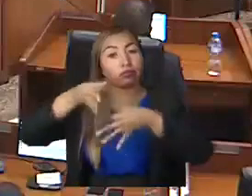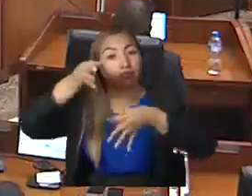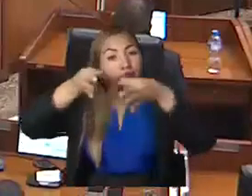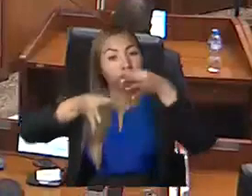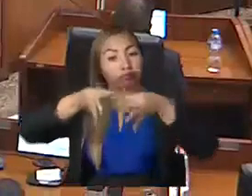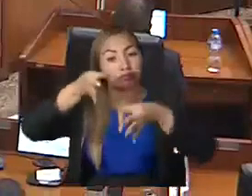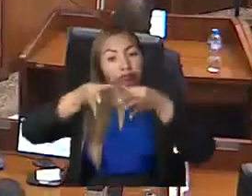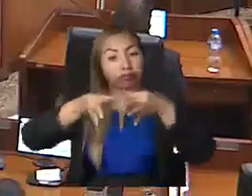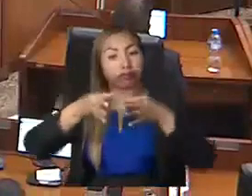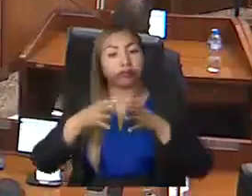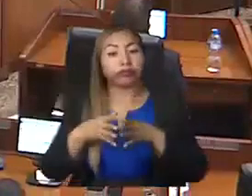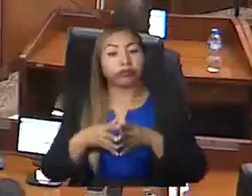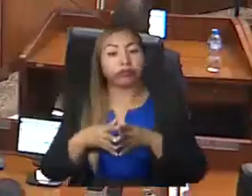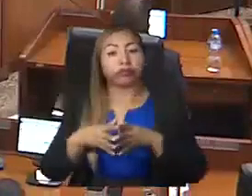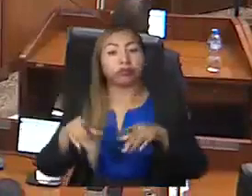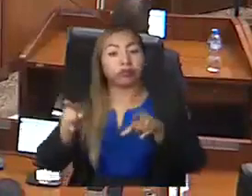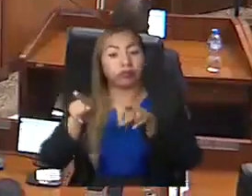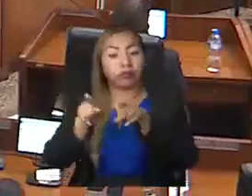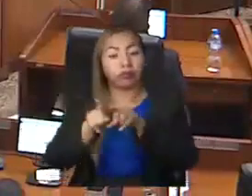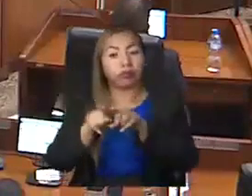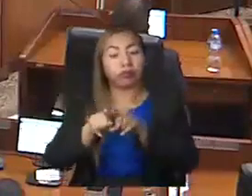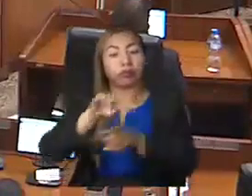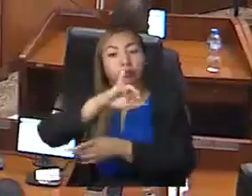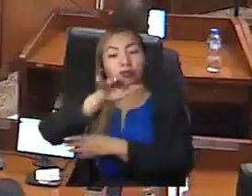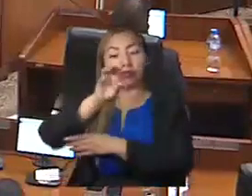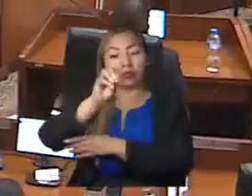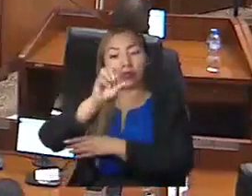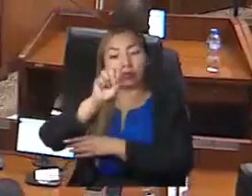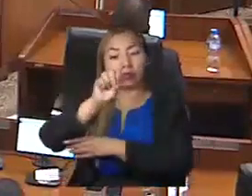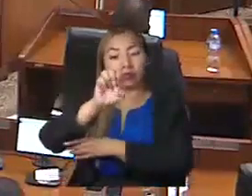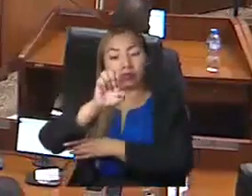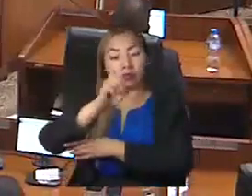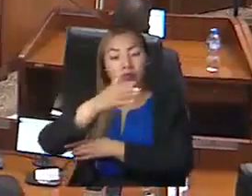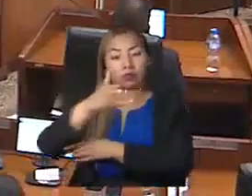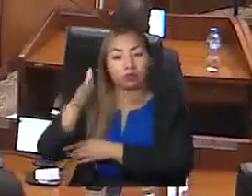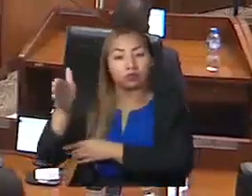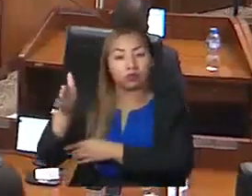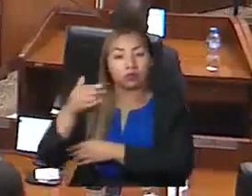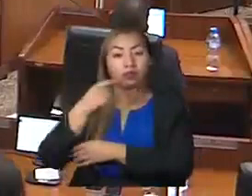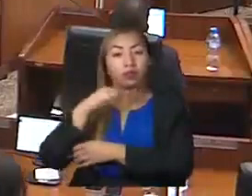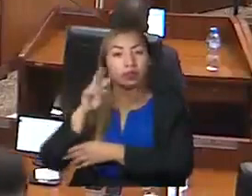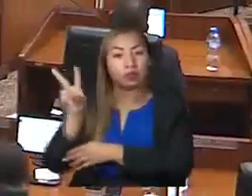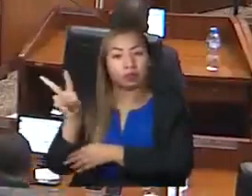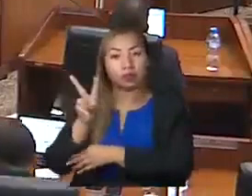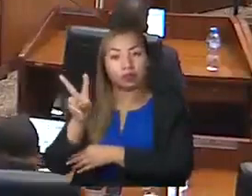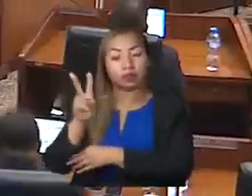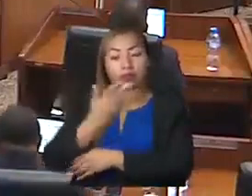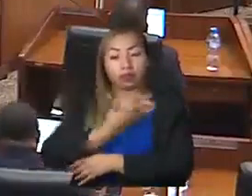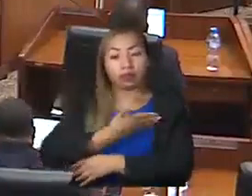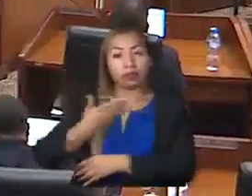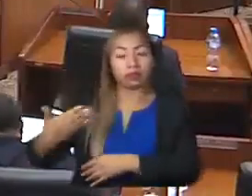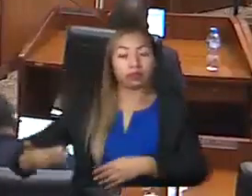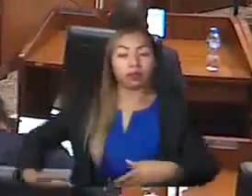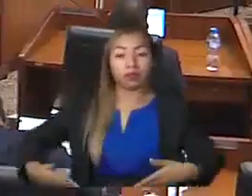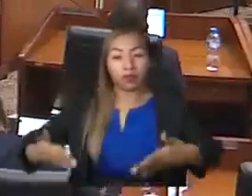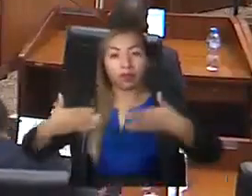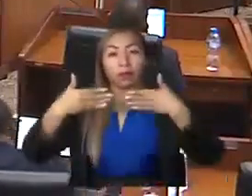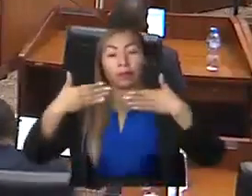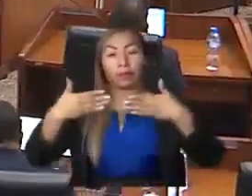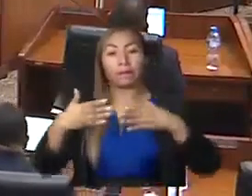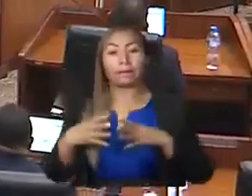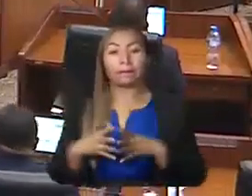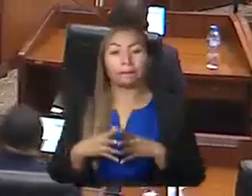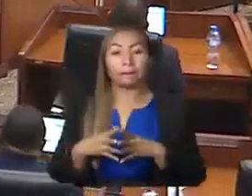Su Excelencia José Gabriel Carrizo Jaén, vicepresidente de la República y ministro de la Presidencia.